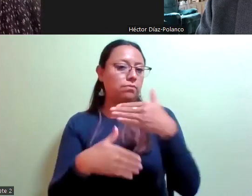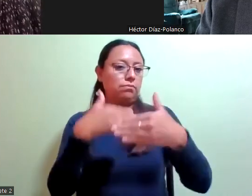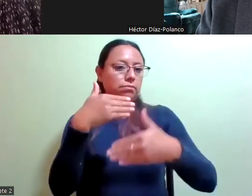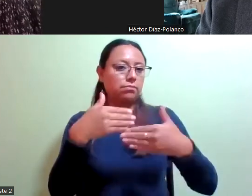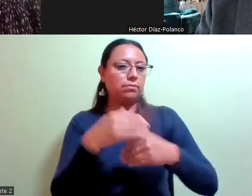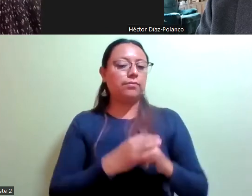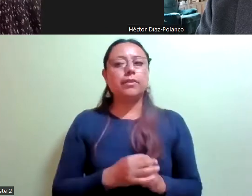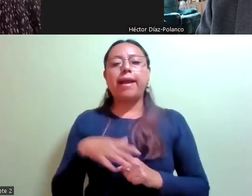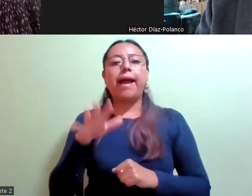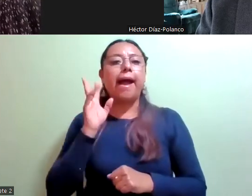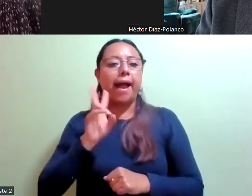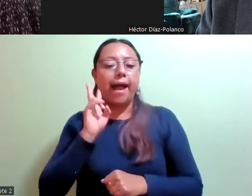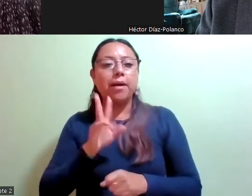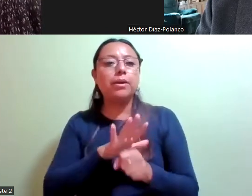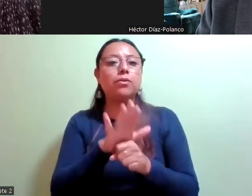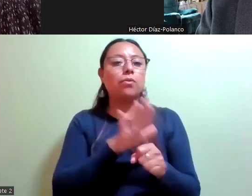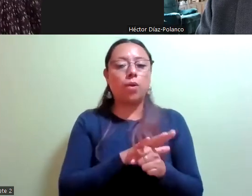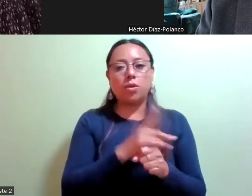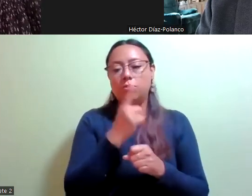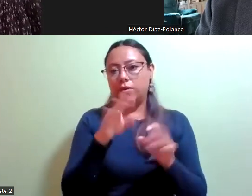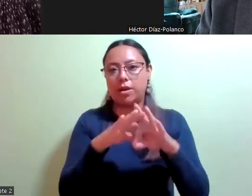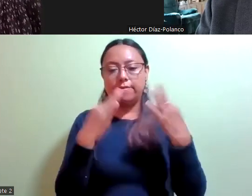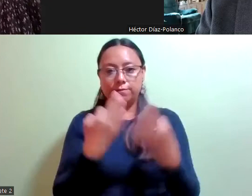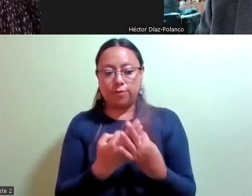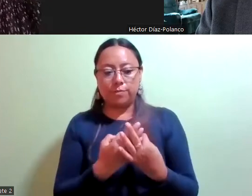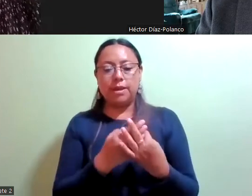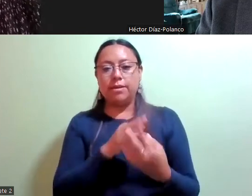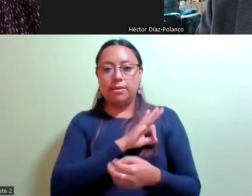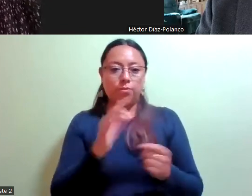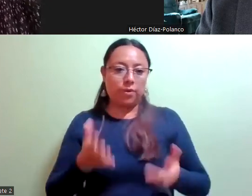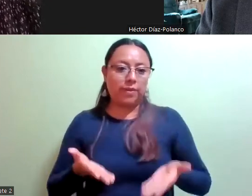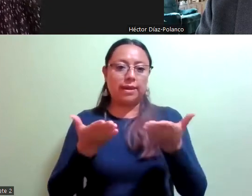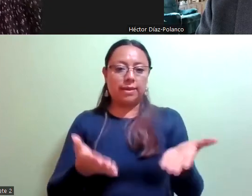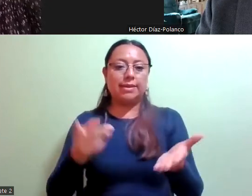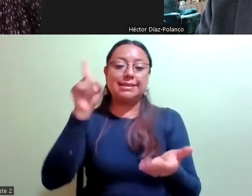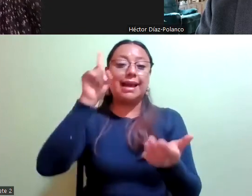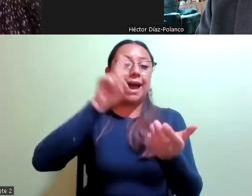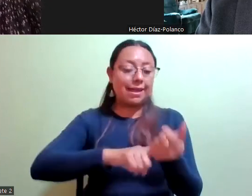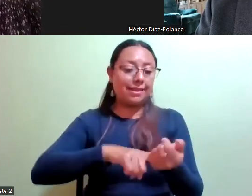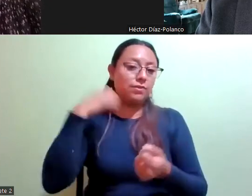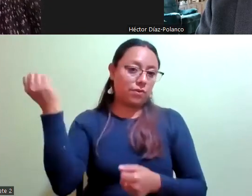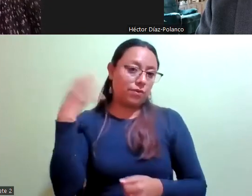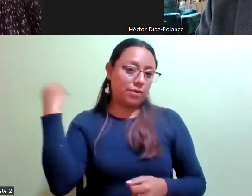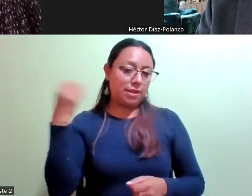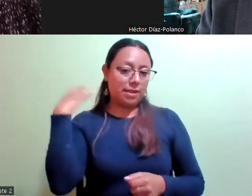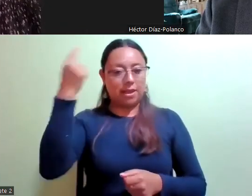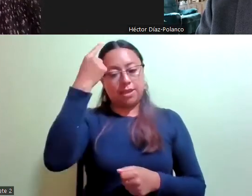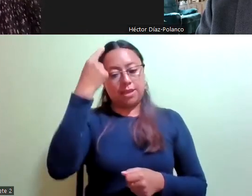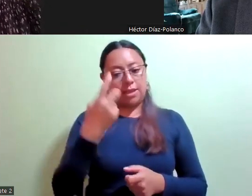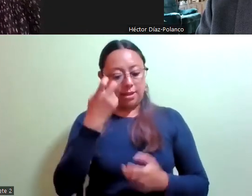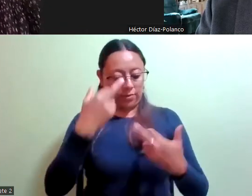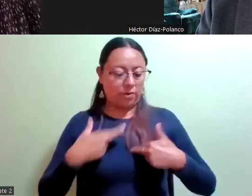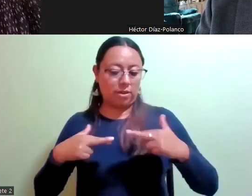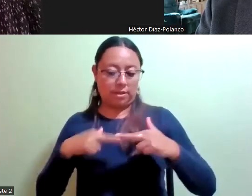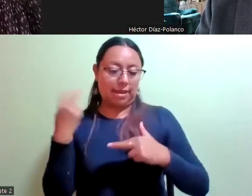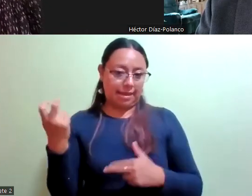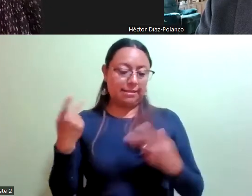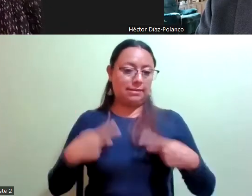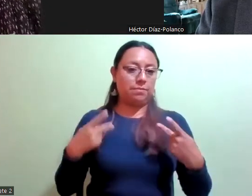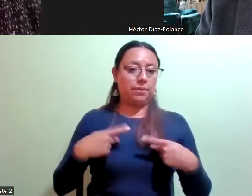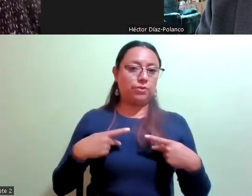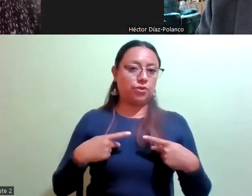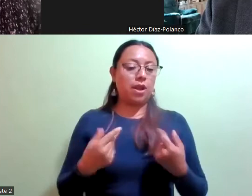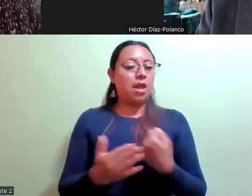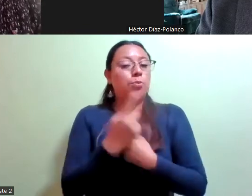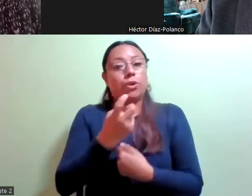cargo y una documentación que se queda en la Asamblea para a nombre de esta persona. Porque si no